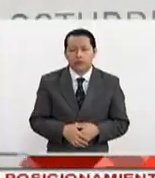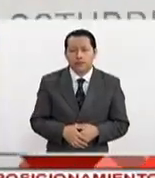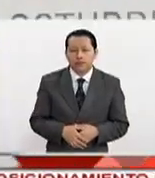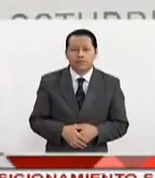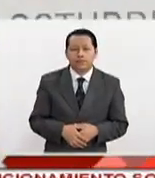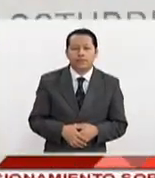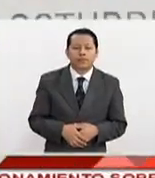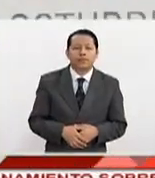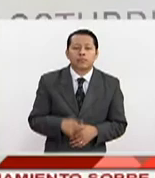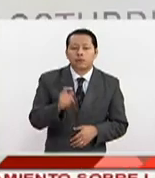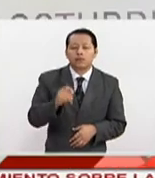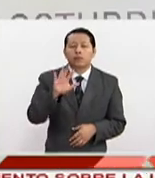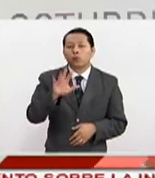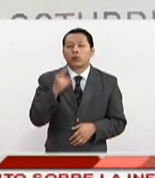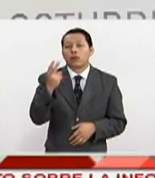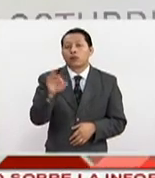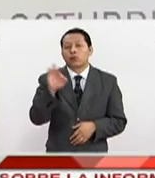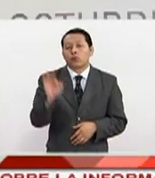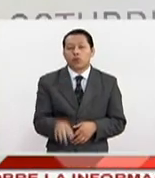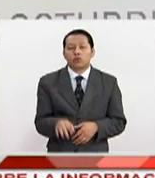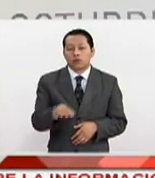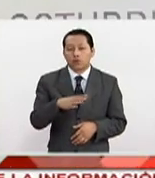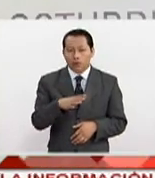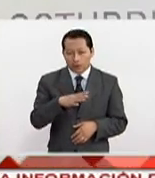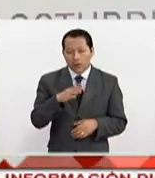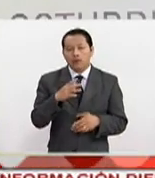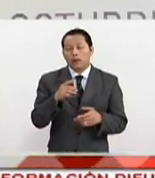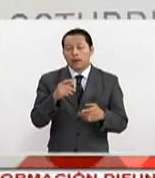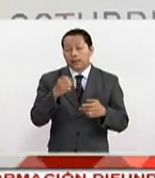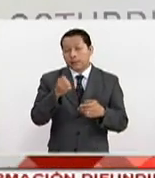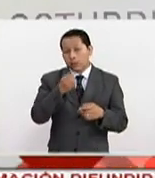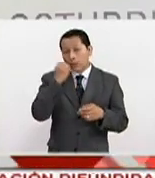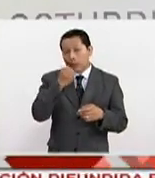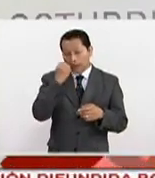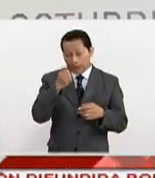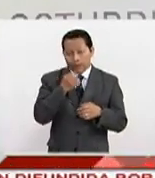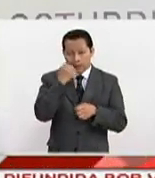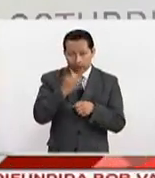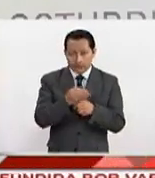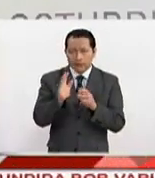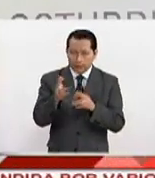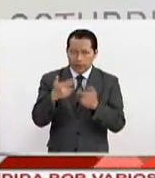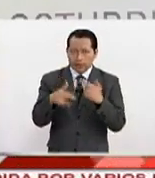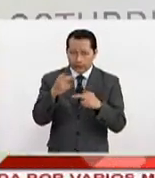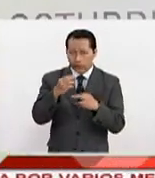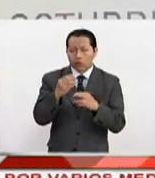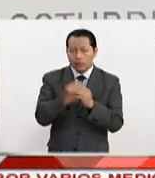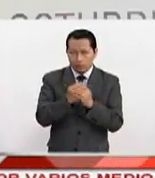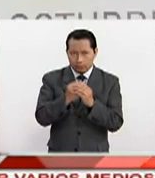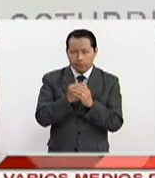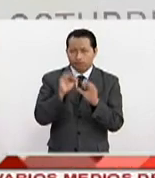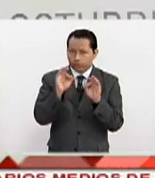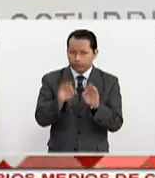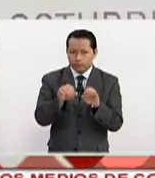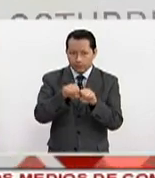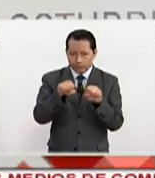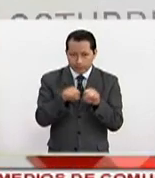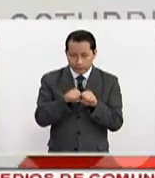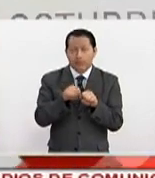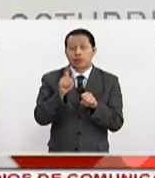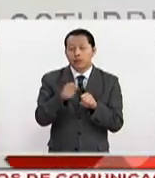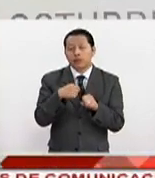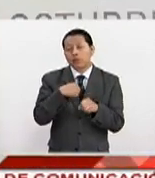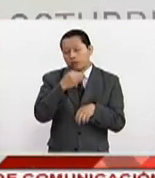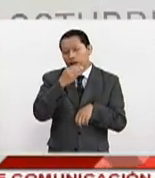Estamos hablando del 52% de la matrícula afectada que ya pudo regresar a clases. Y yo lo que pediría, sé que